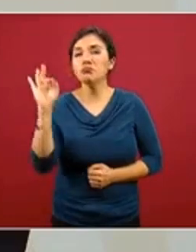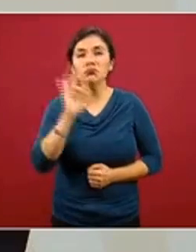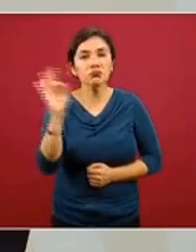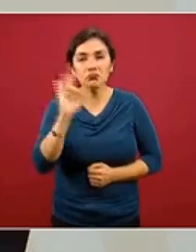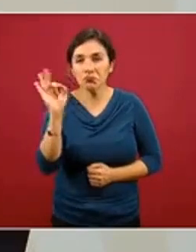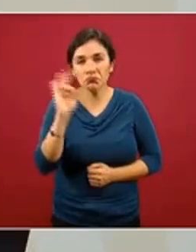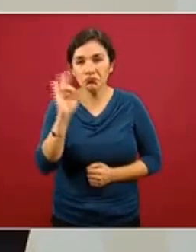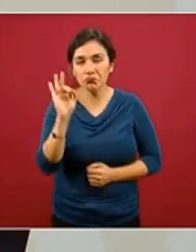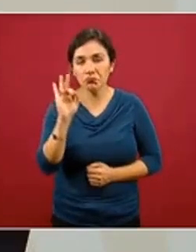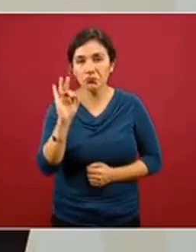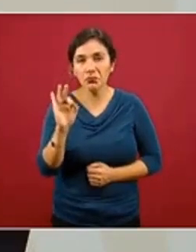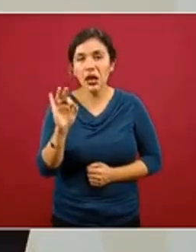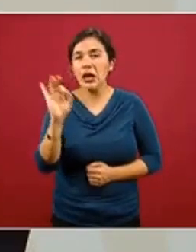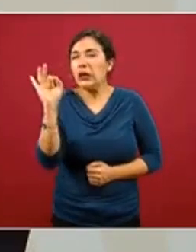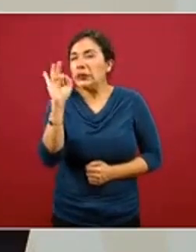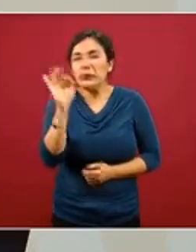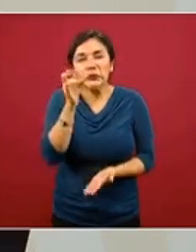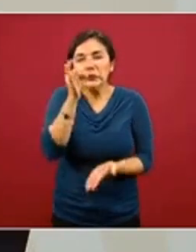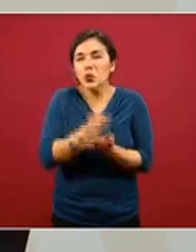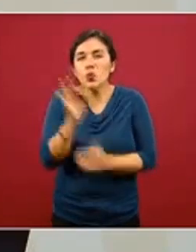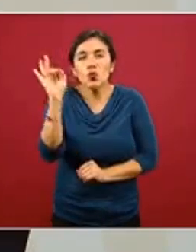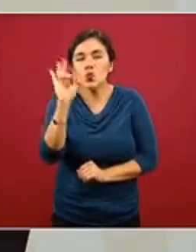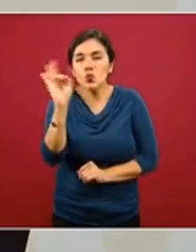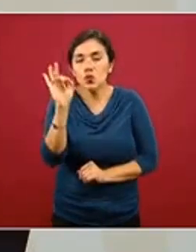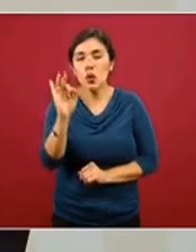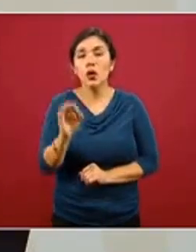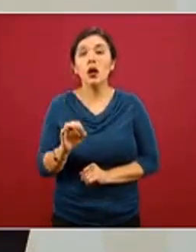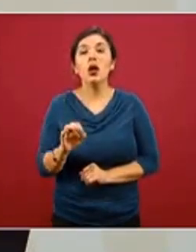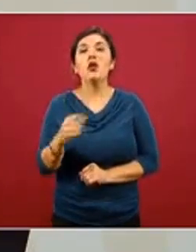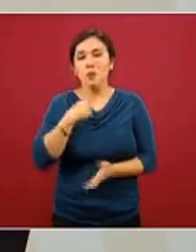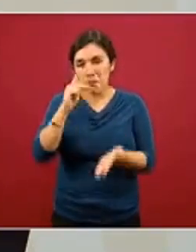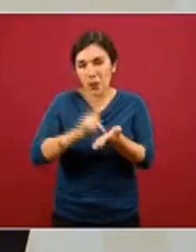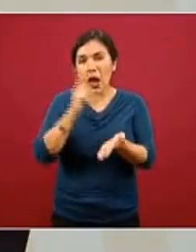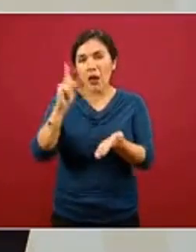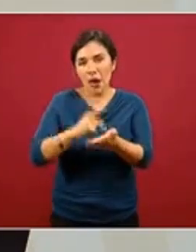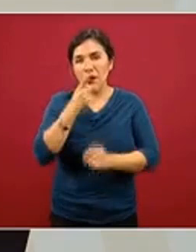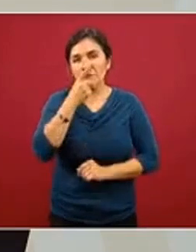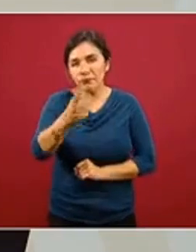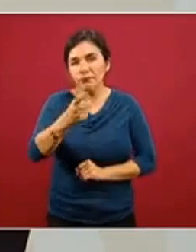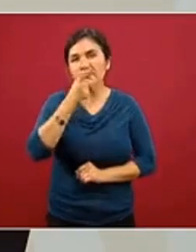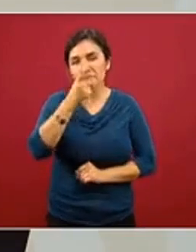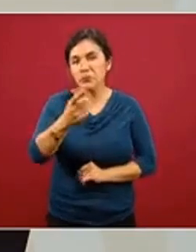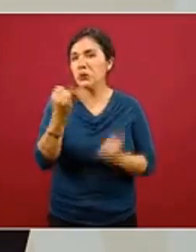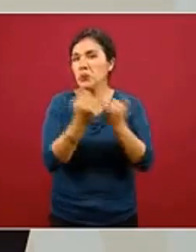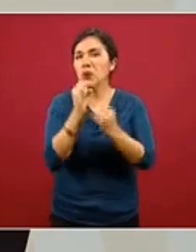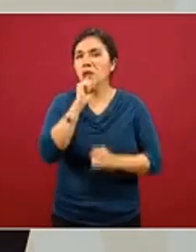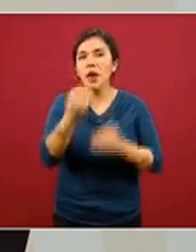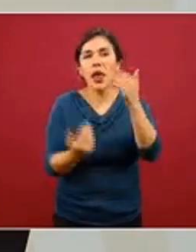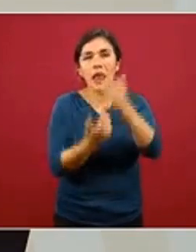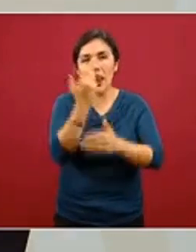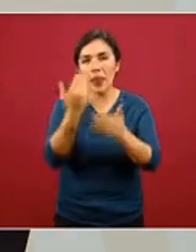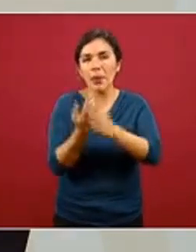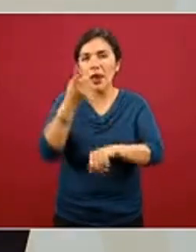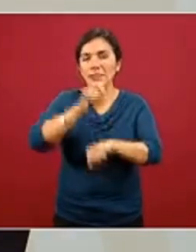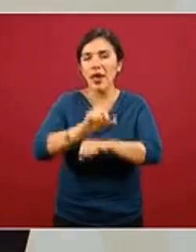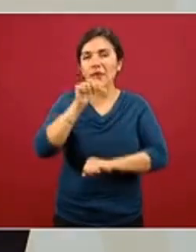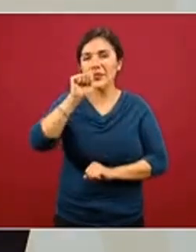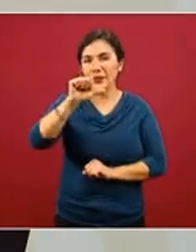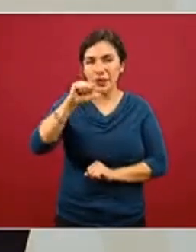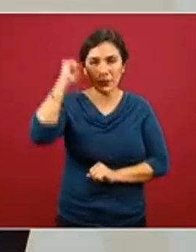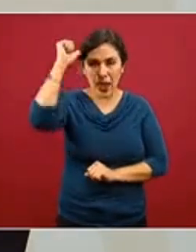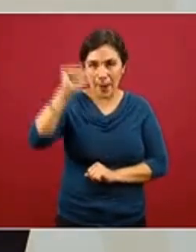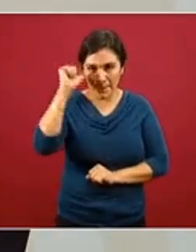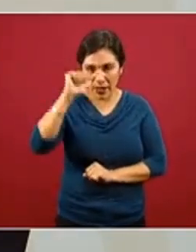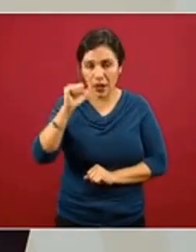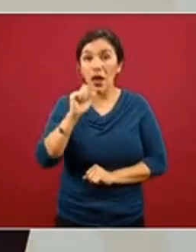sí. Sí y solo sí, como lo hemos dicho en varias ocasiones, incluido la mañana del 16 de